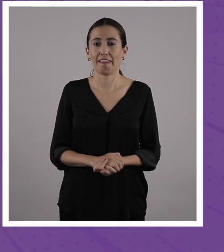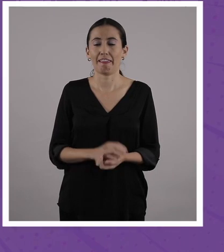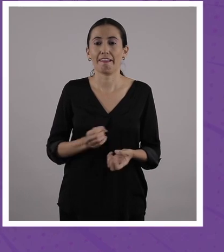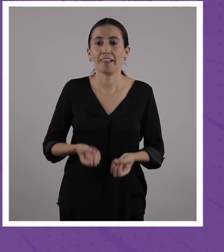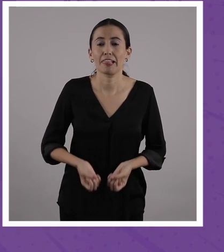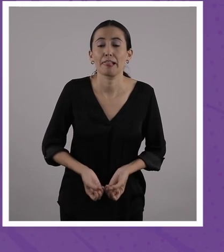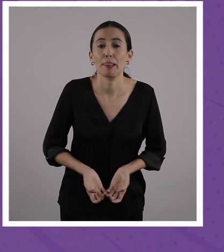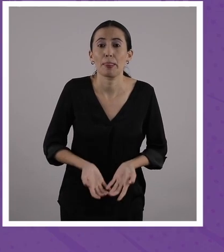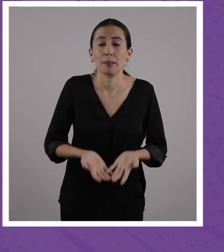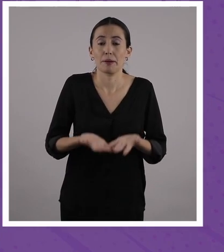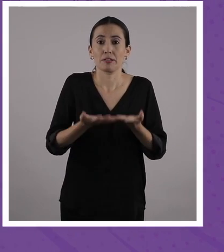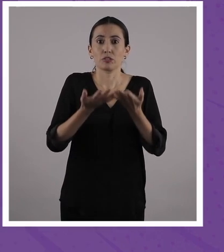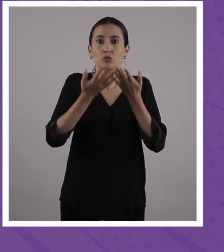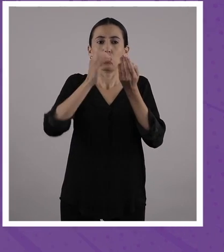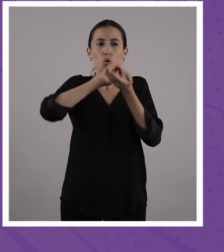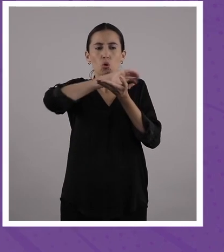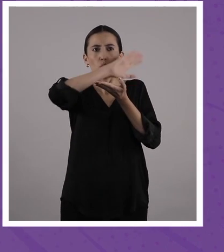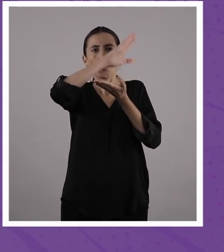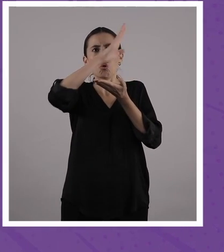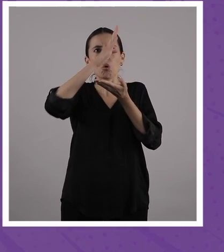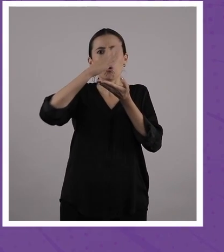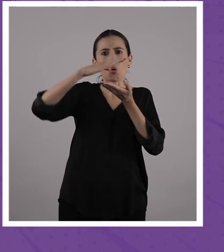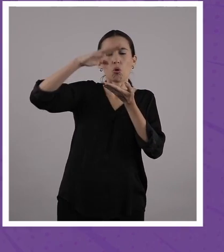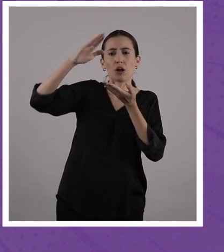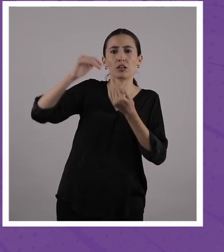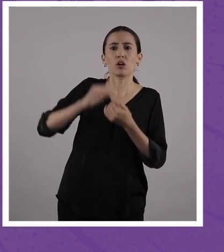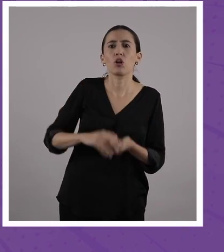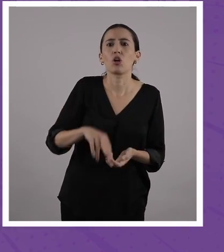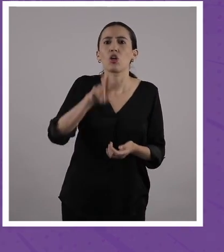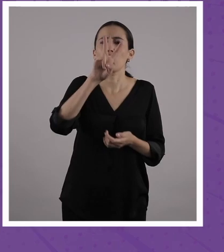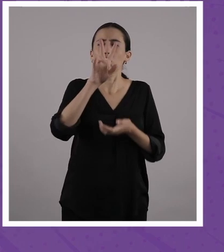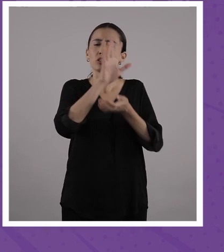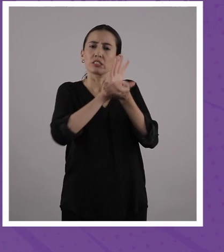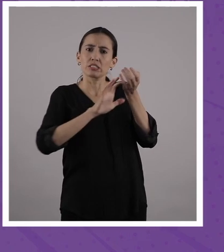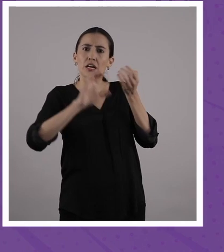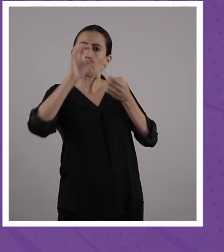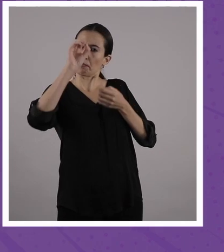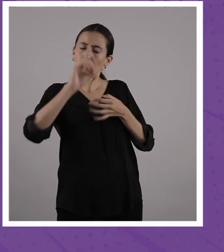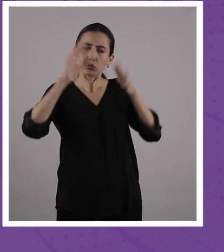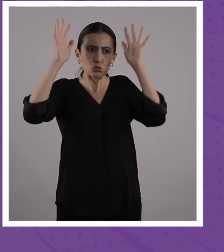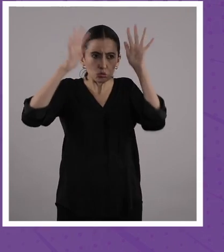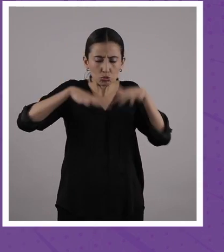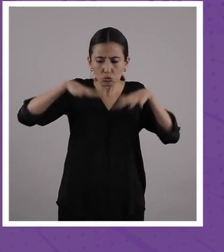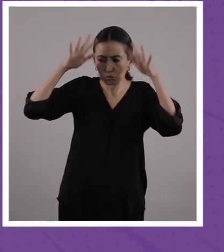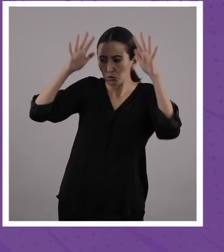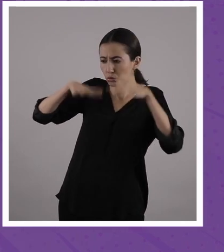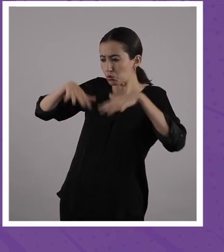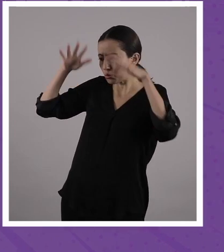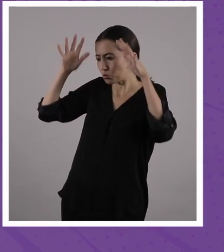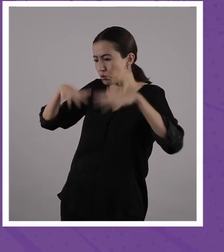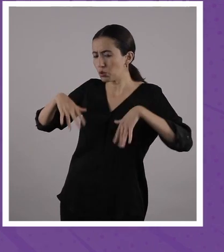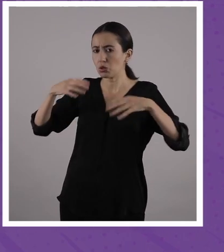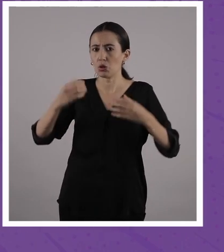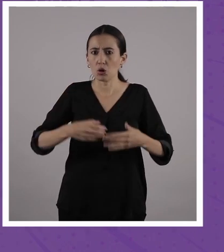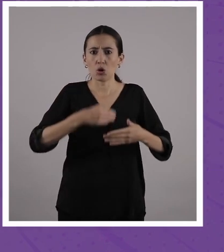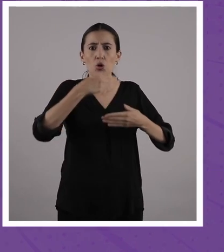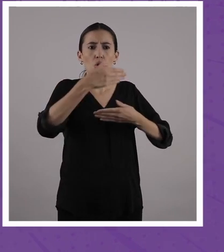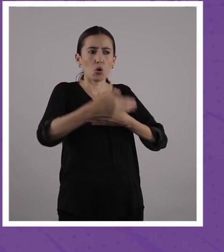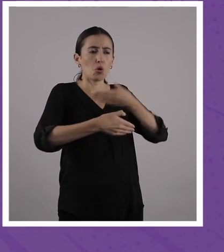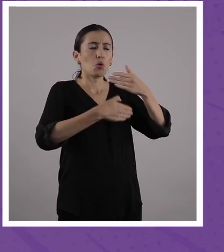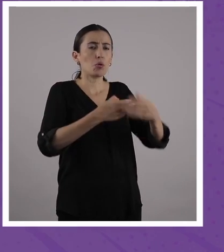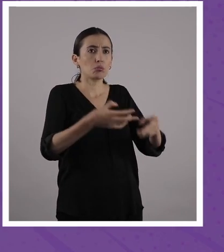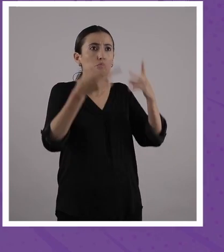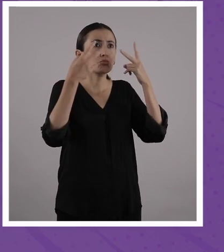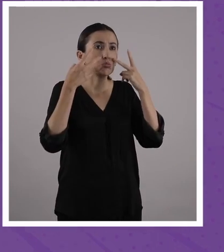En las alturas de un alto cerro estaban dos hermanos que habían logrado escapar a un diluvio. Un día los